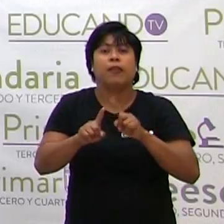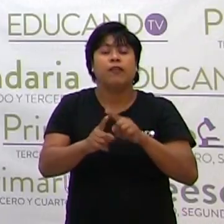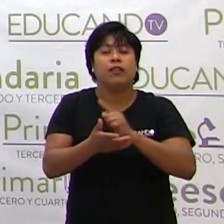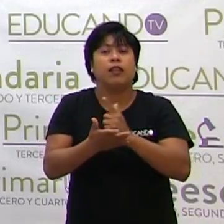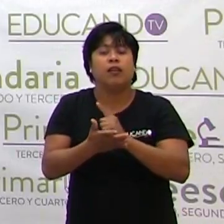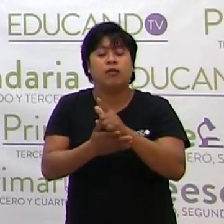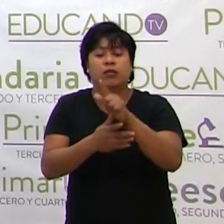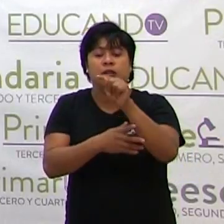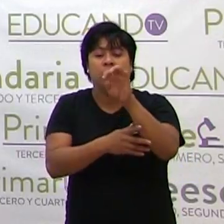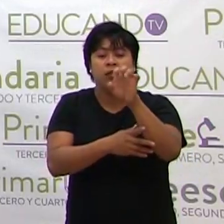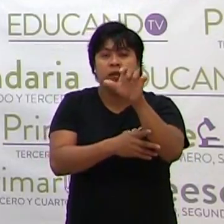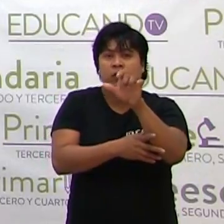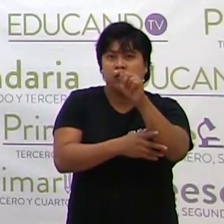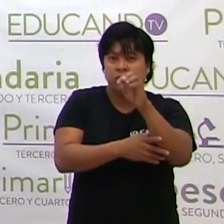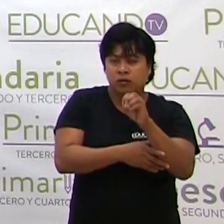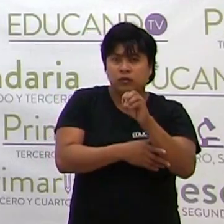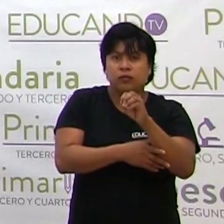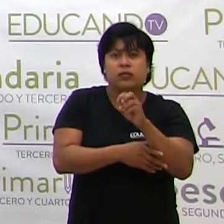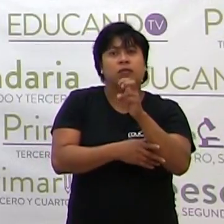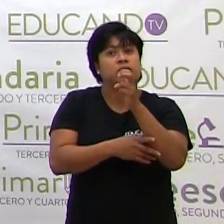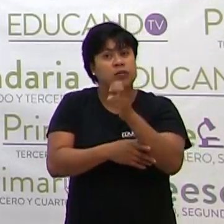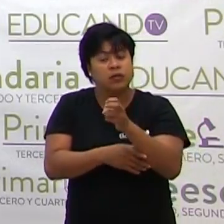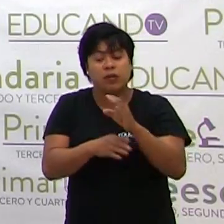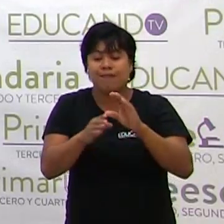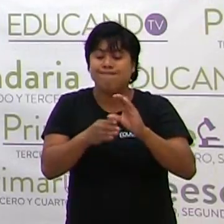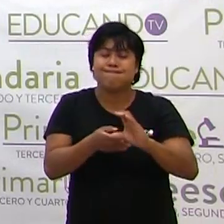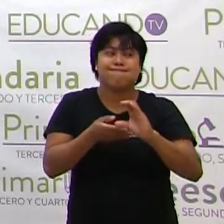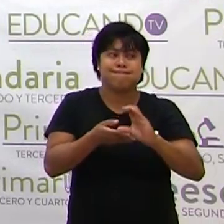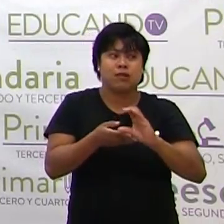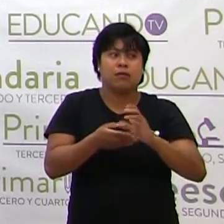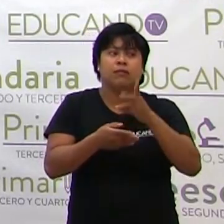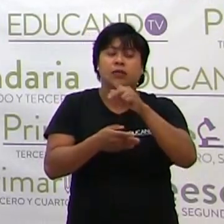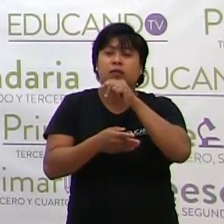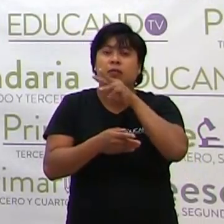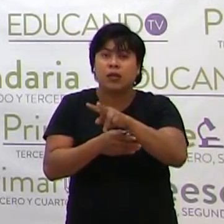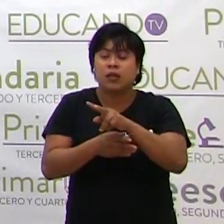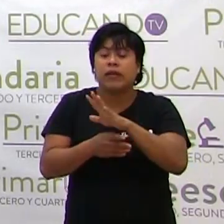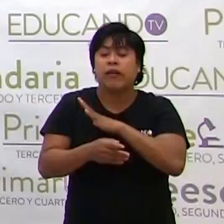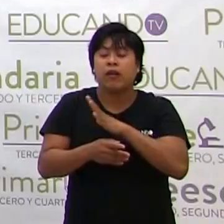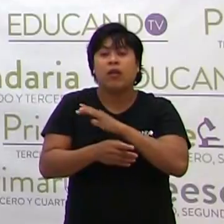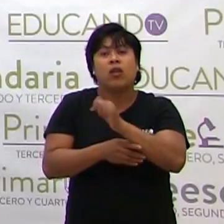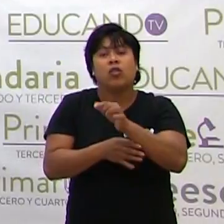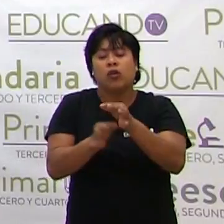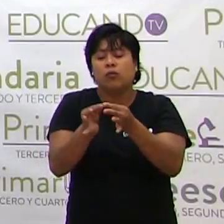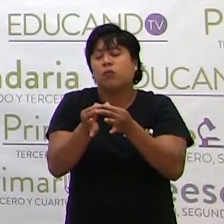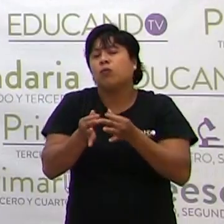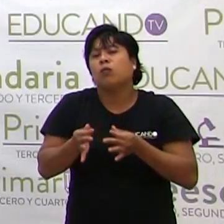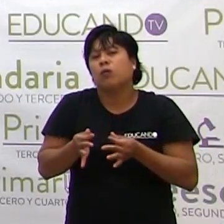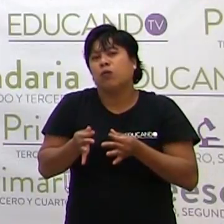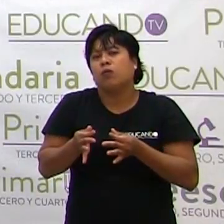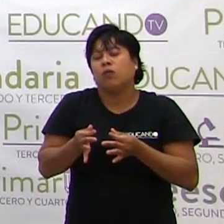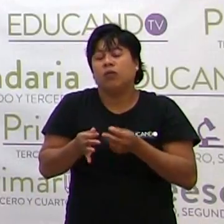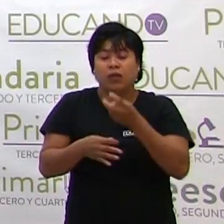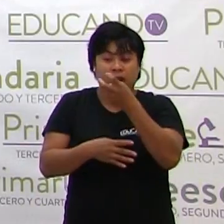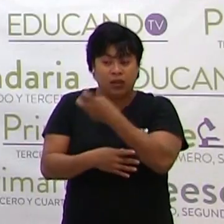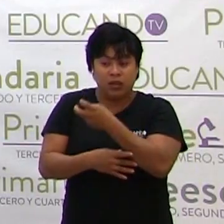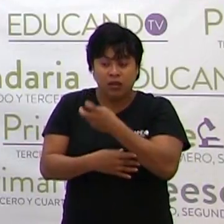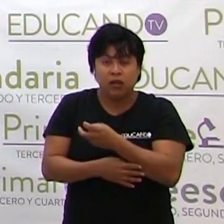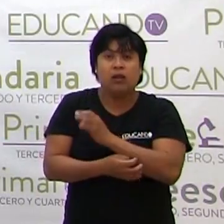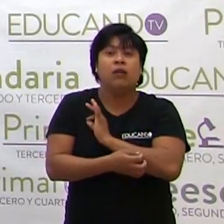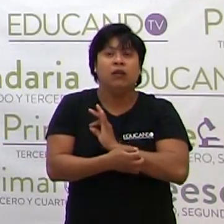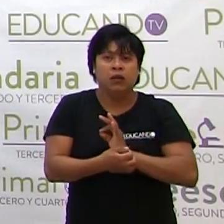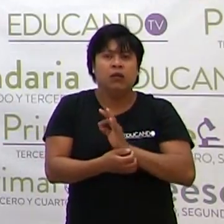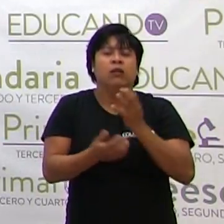de texto que son sumamente gruesos, pero también hay otros que son pequeños. Esto va a